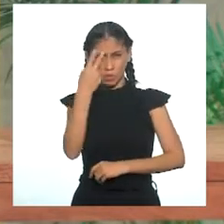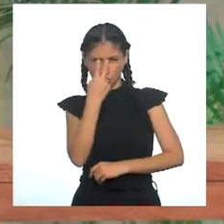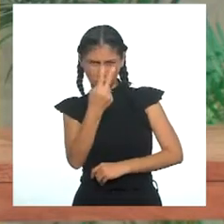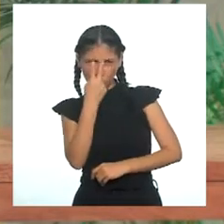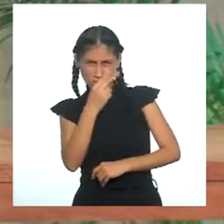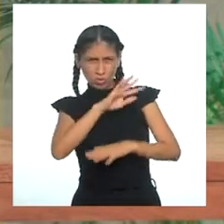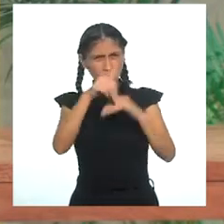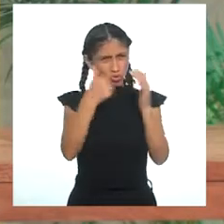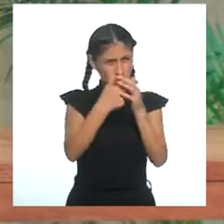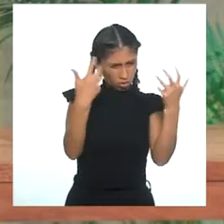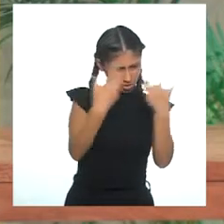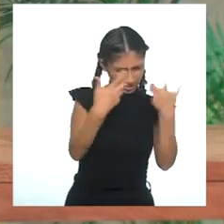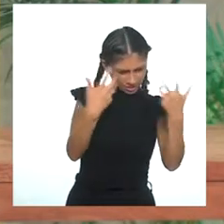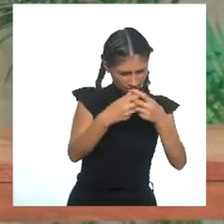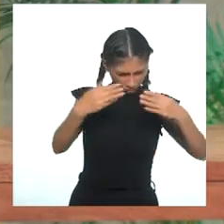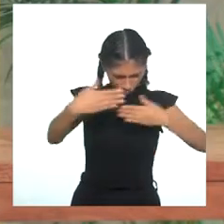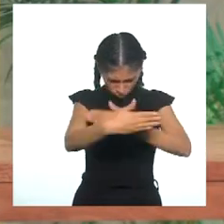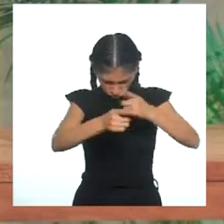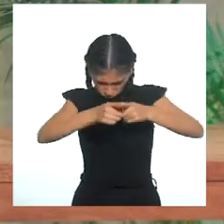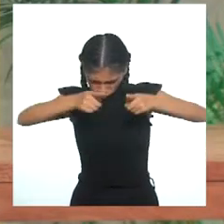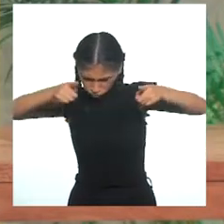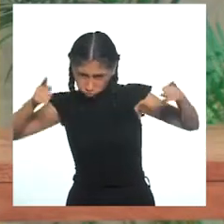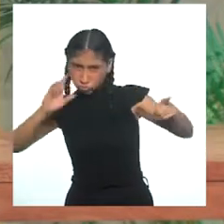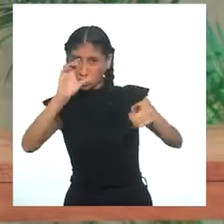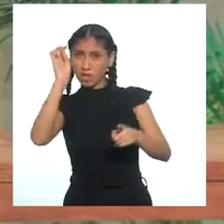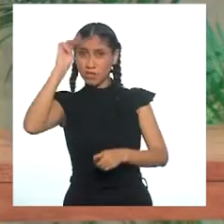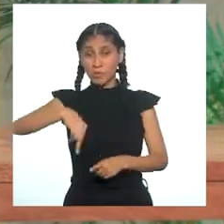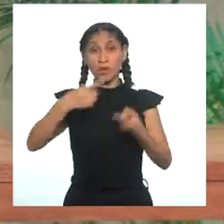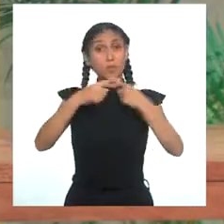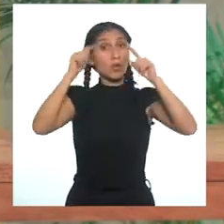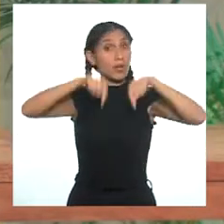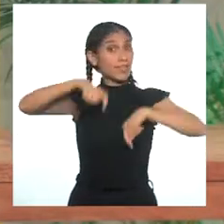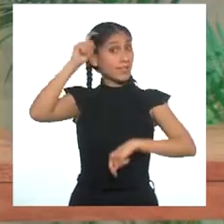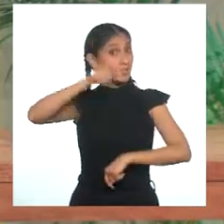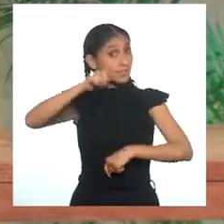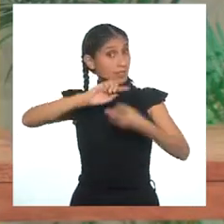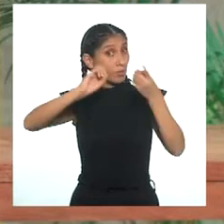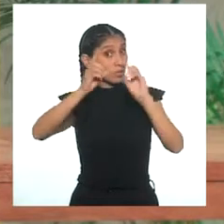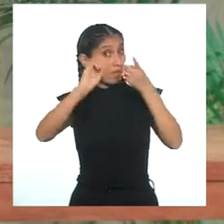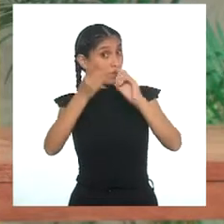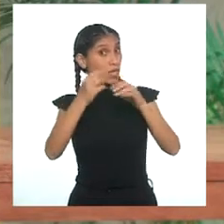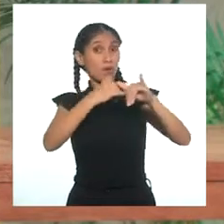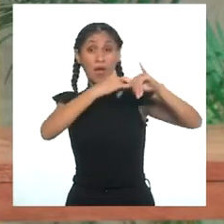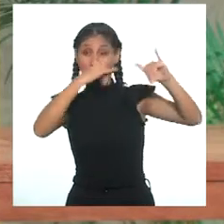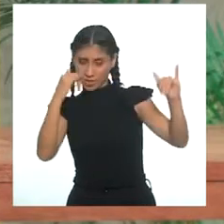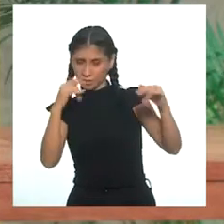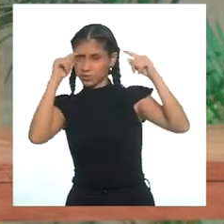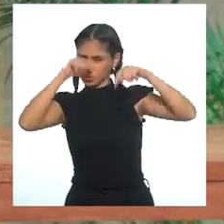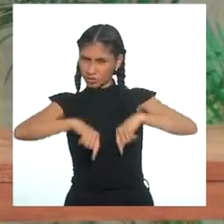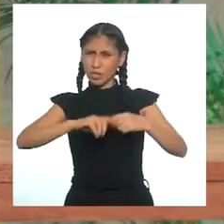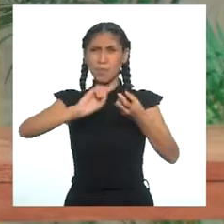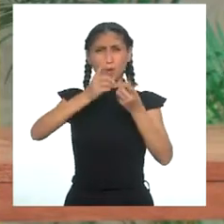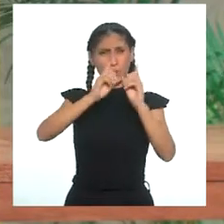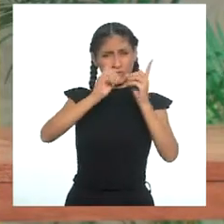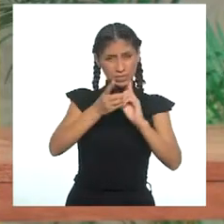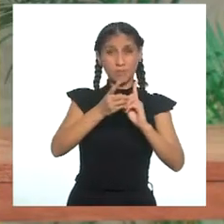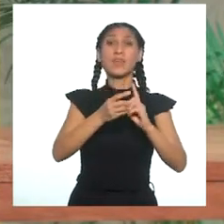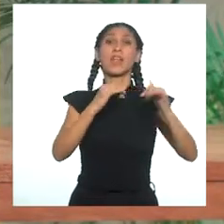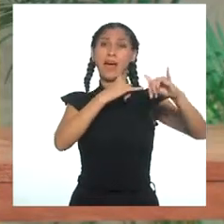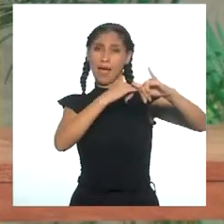en centímetros y necesitamos que esté en metros. Así que convertiremos a metros la longitud de cada